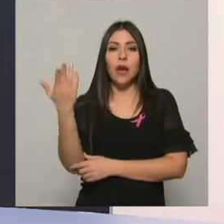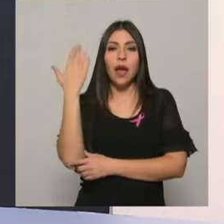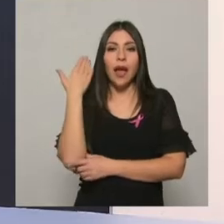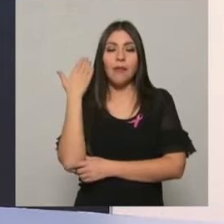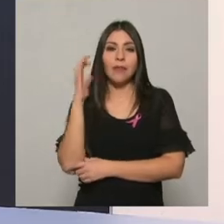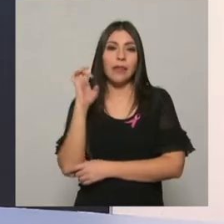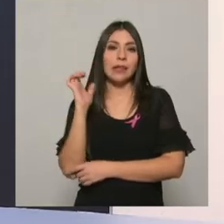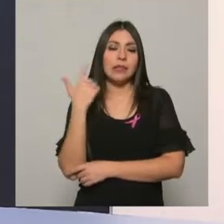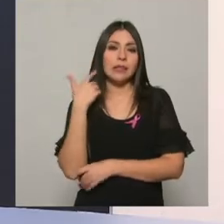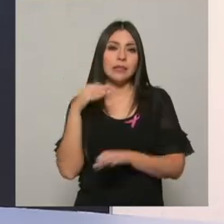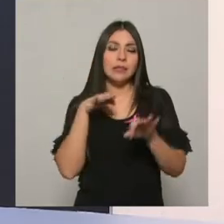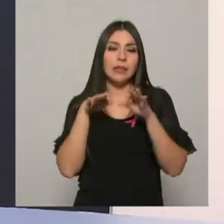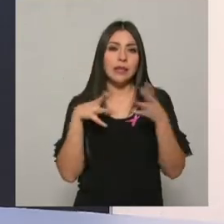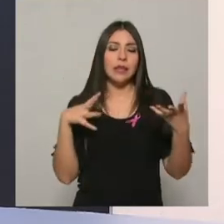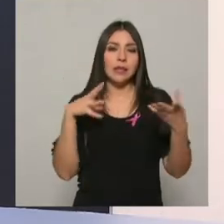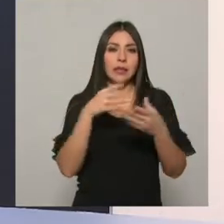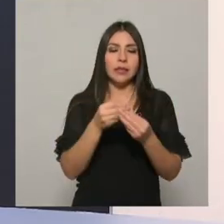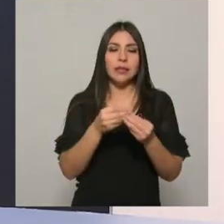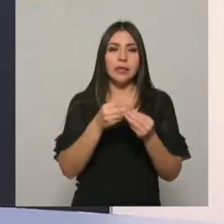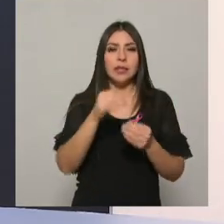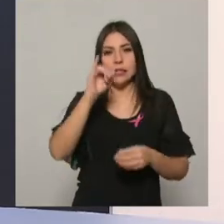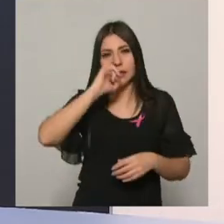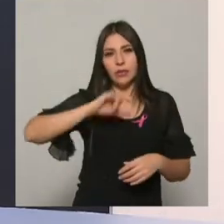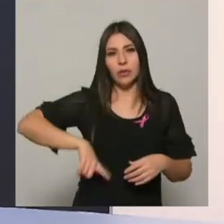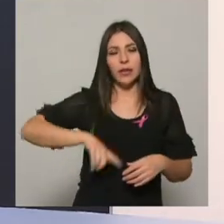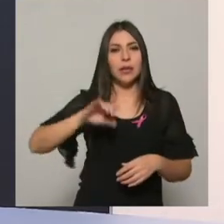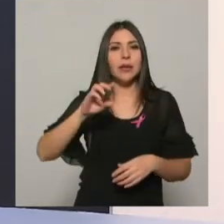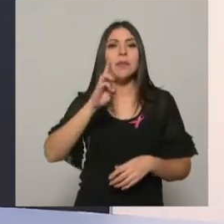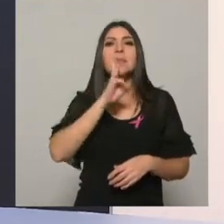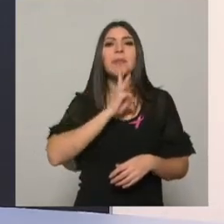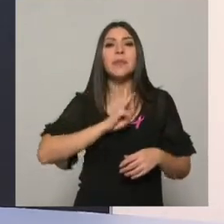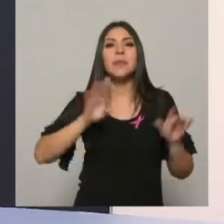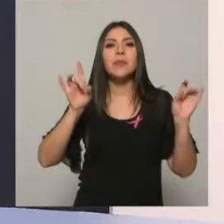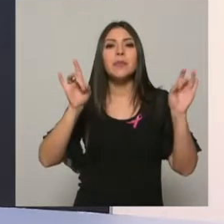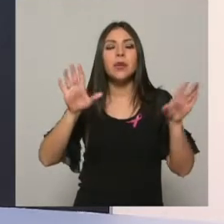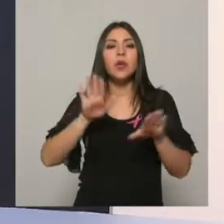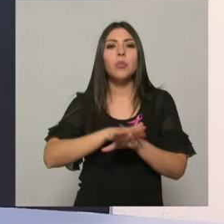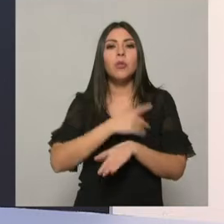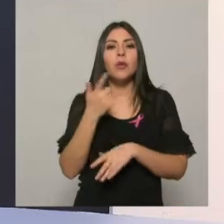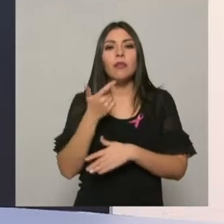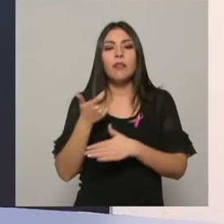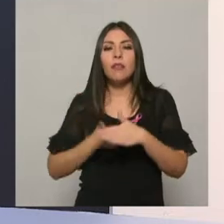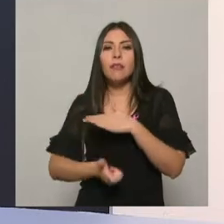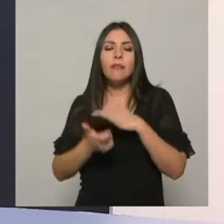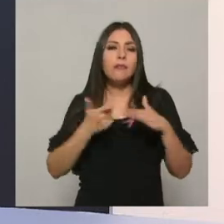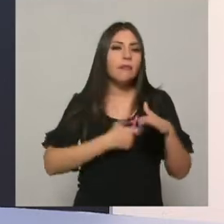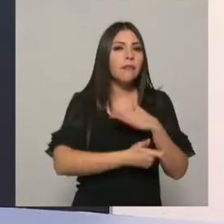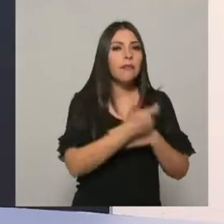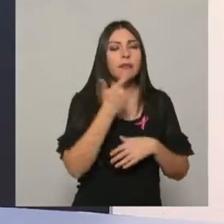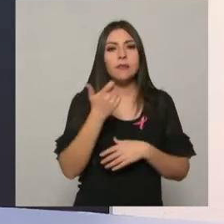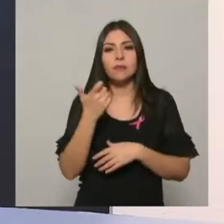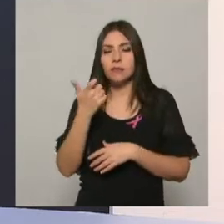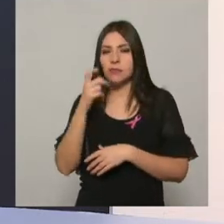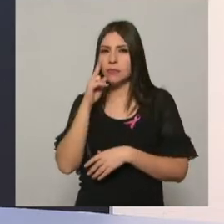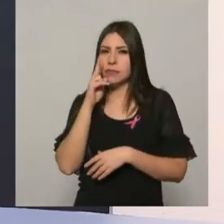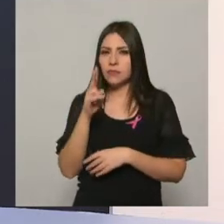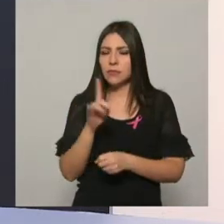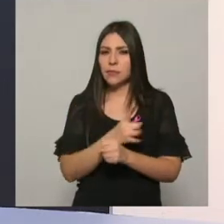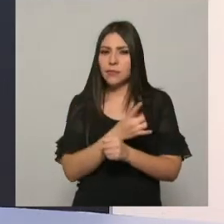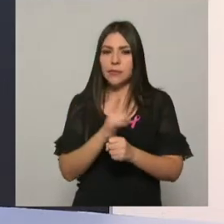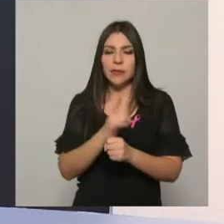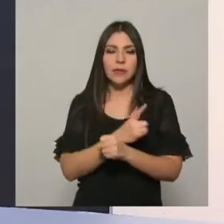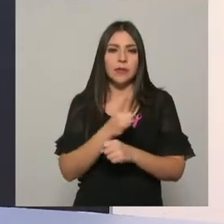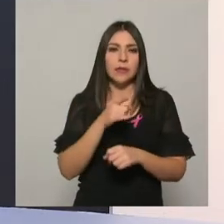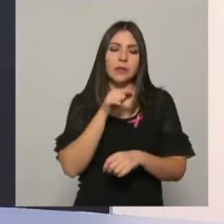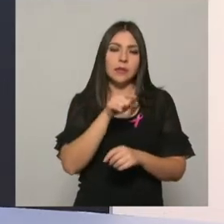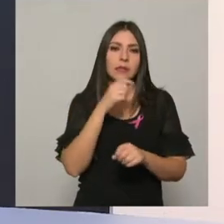Mancera. Son 12 señalados por presunto desvío, peculado y diversas anomalías que se registraron a la Secretaría